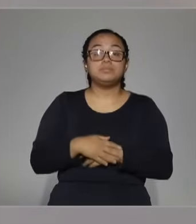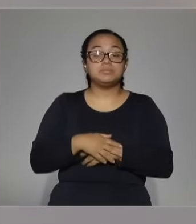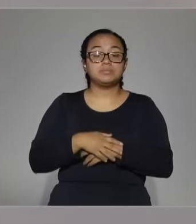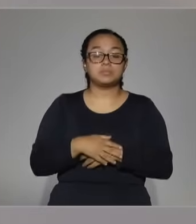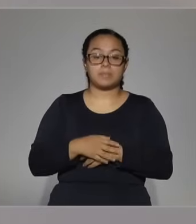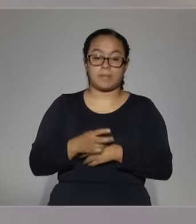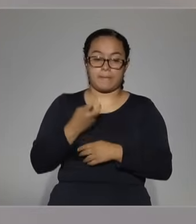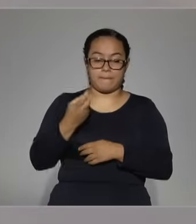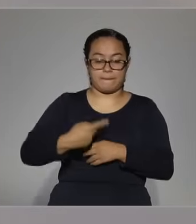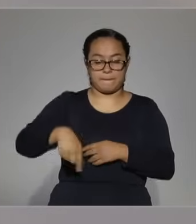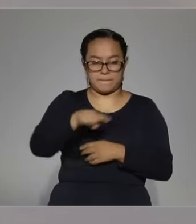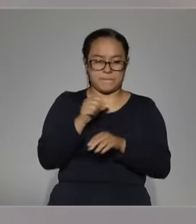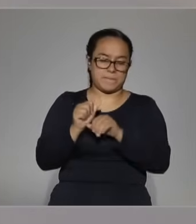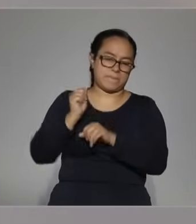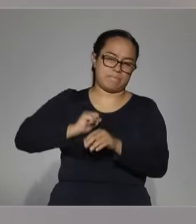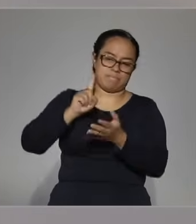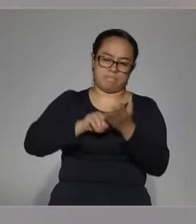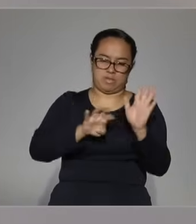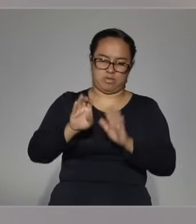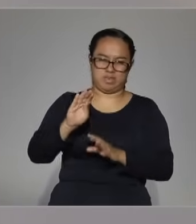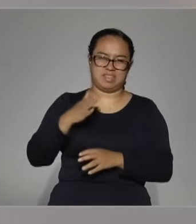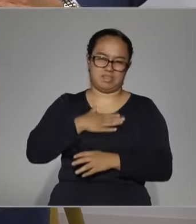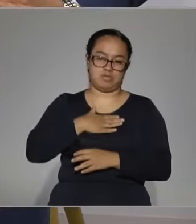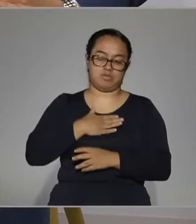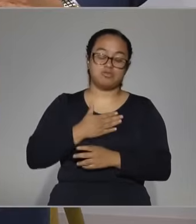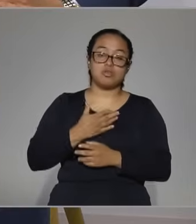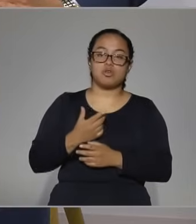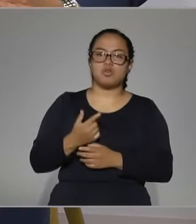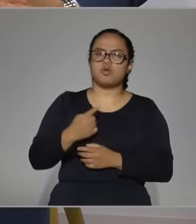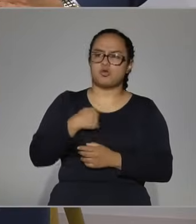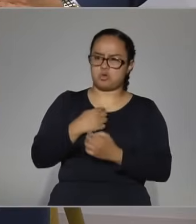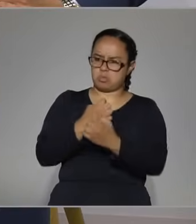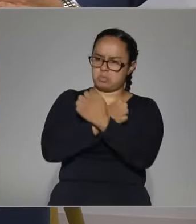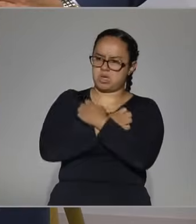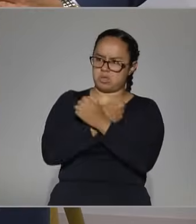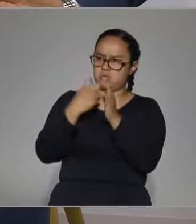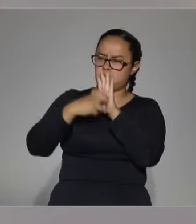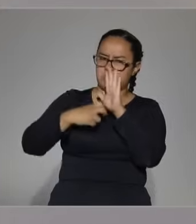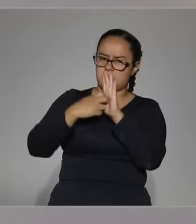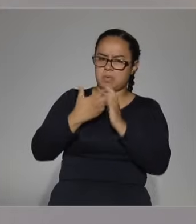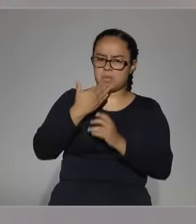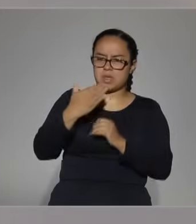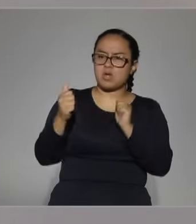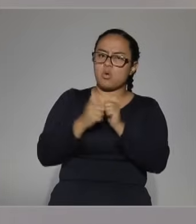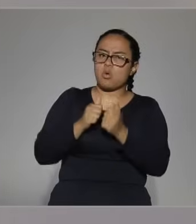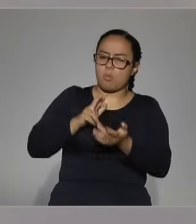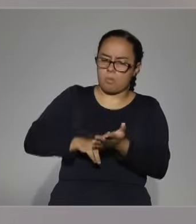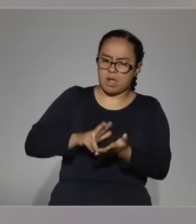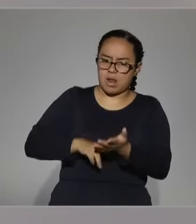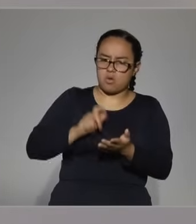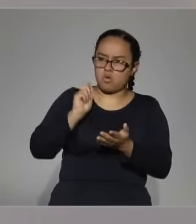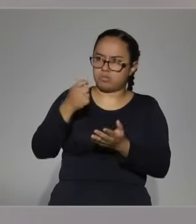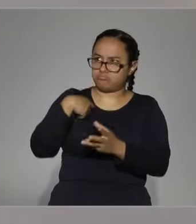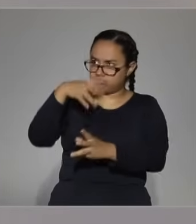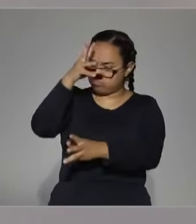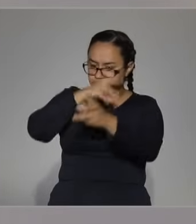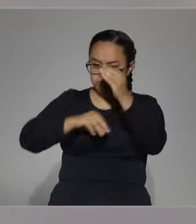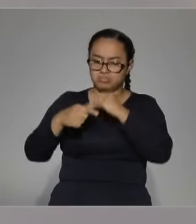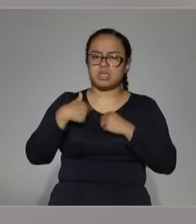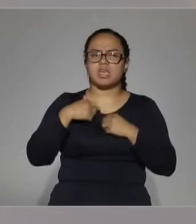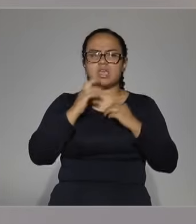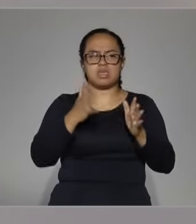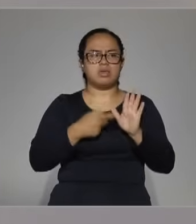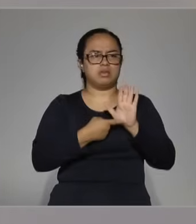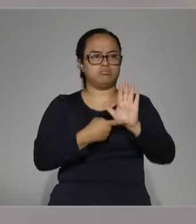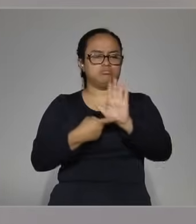la generación de los 90, puedo decir que fui bien educado con los mejores valores de la vida y los he